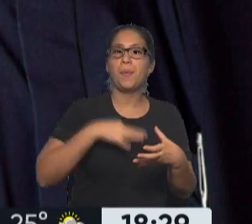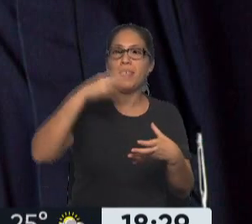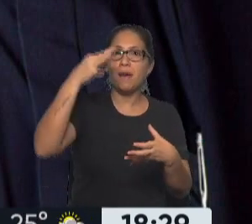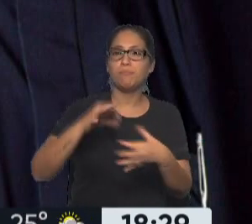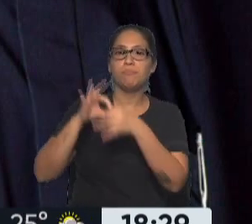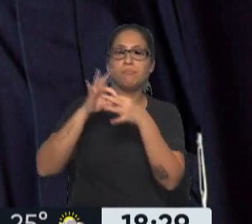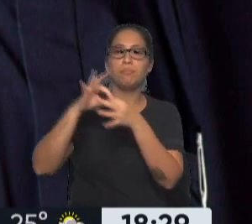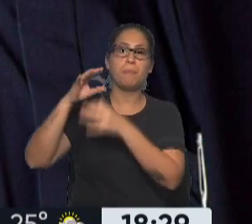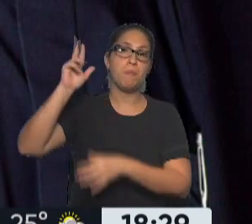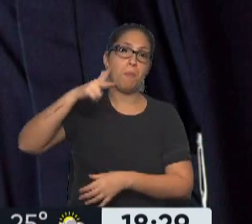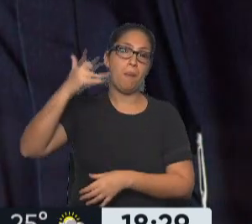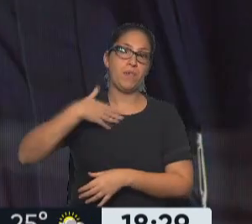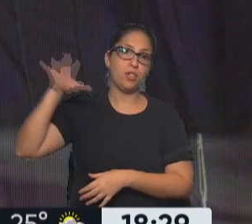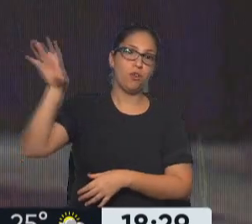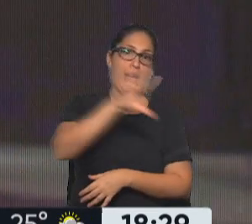por el Papa Francisco.